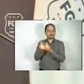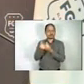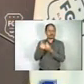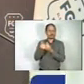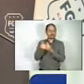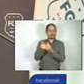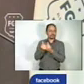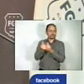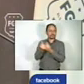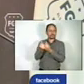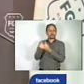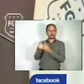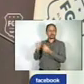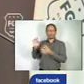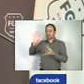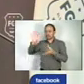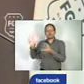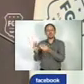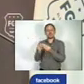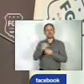se ha logrado el congelamiento de